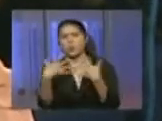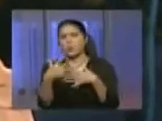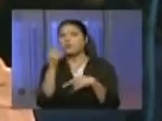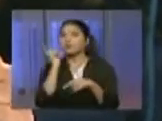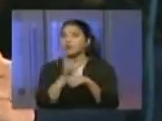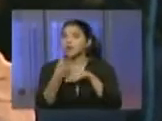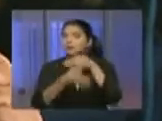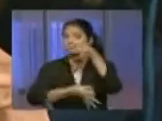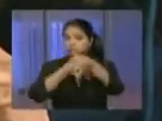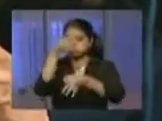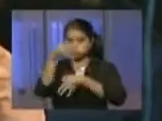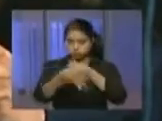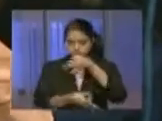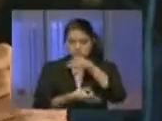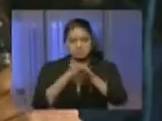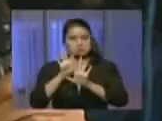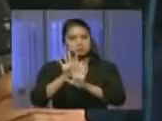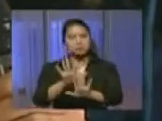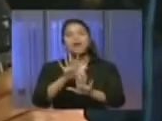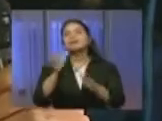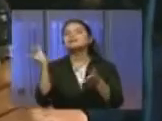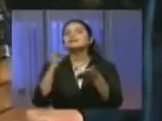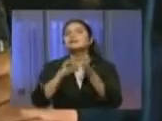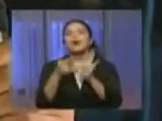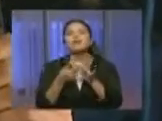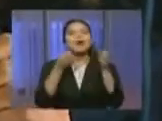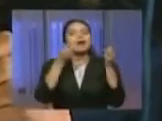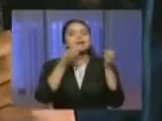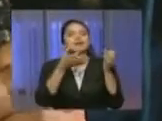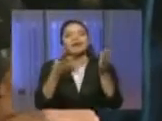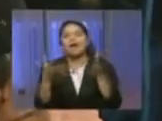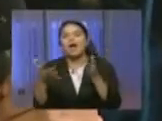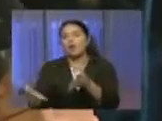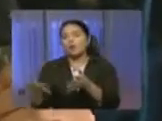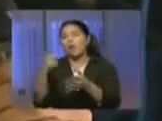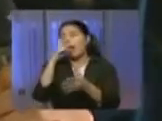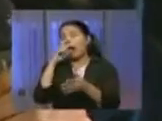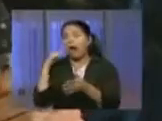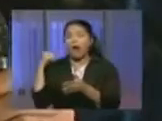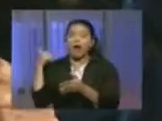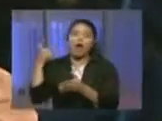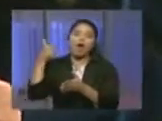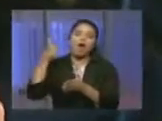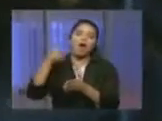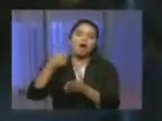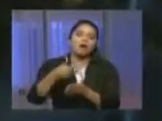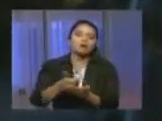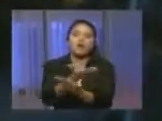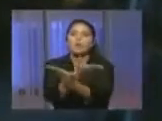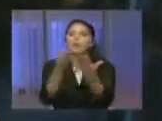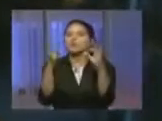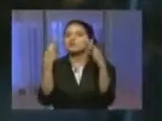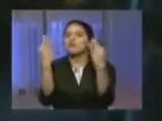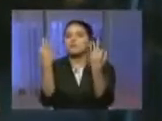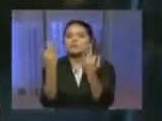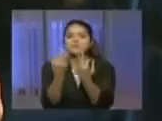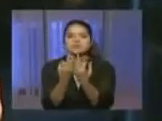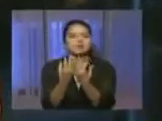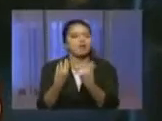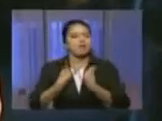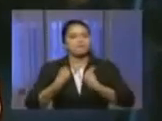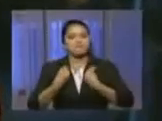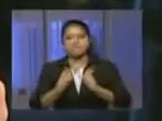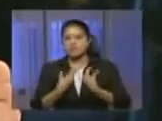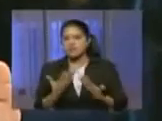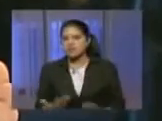Resaltar es el regalo de años de vida a muchas familias una familia